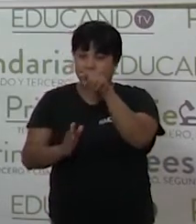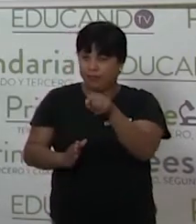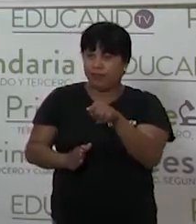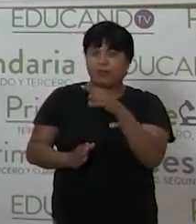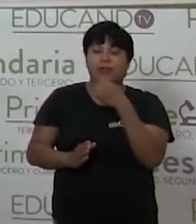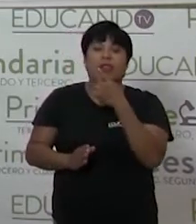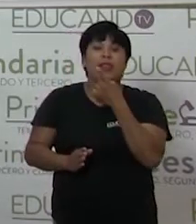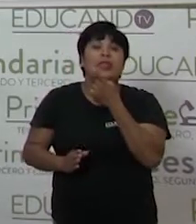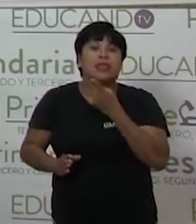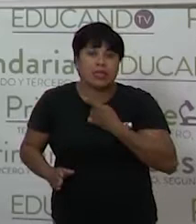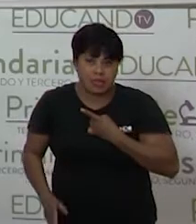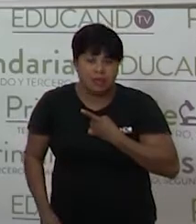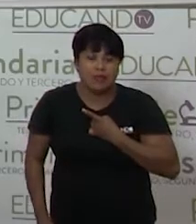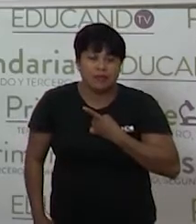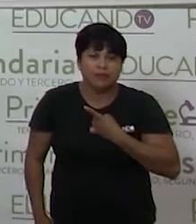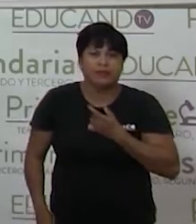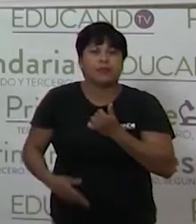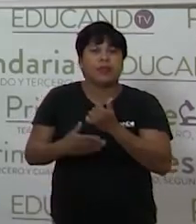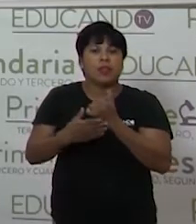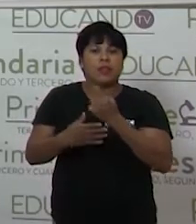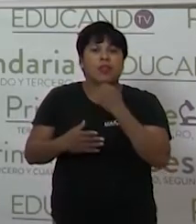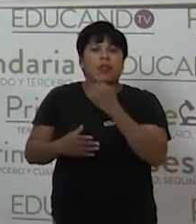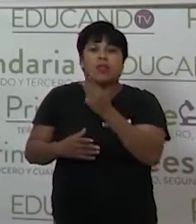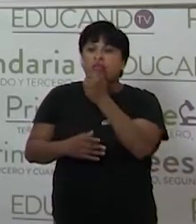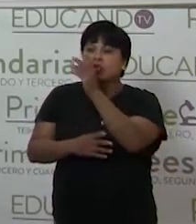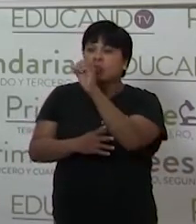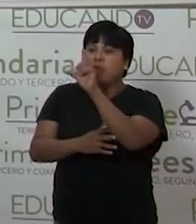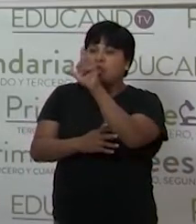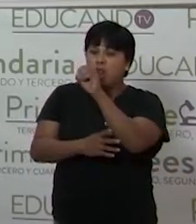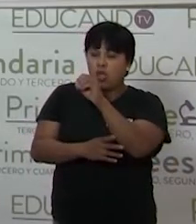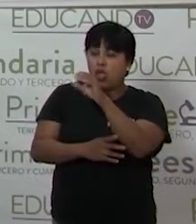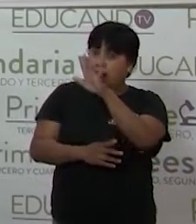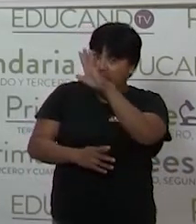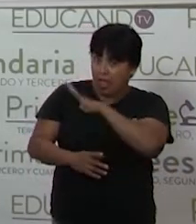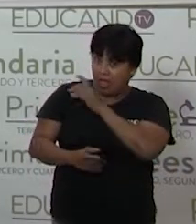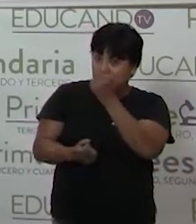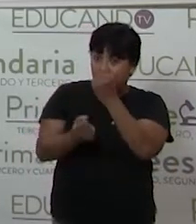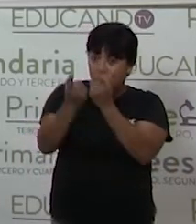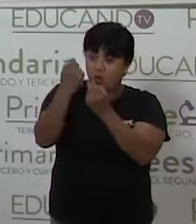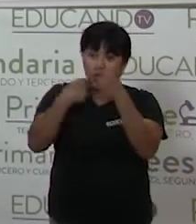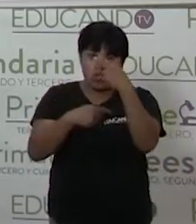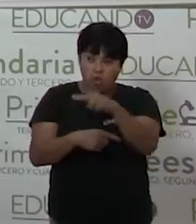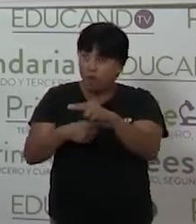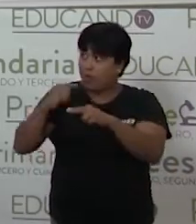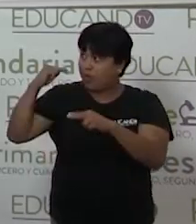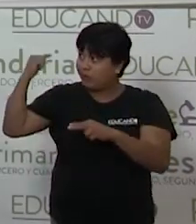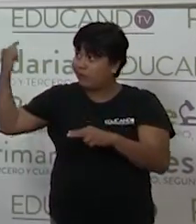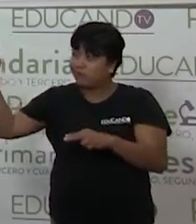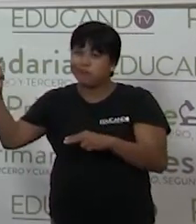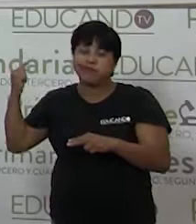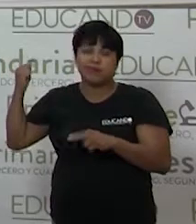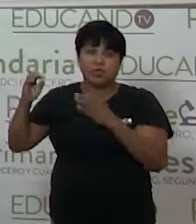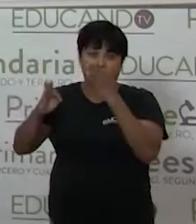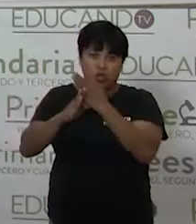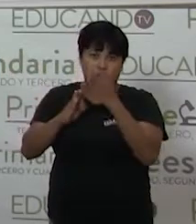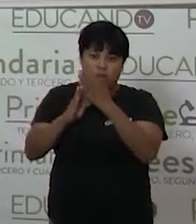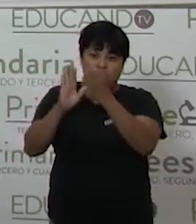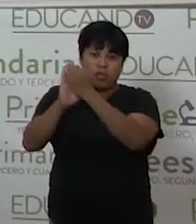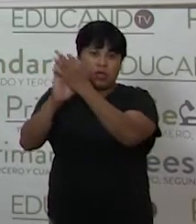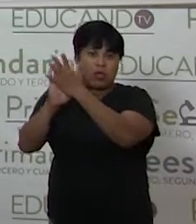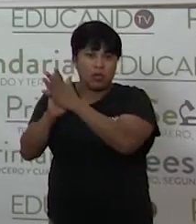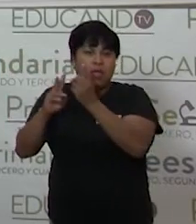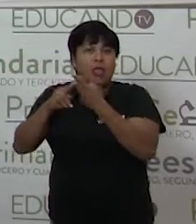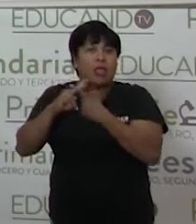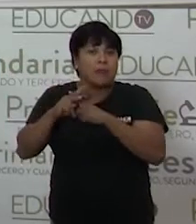y dime aquí que dice polo algún nombre de los que están aquí